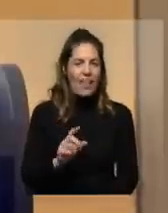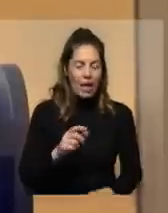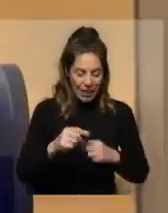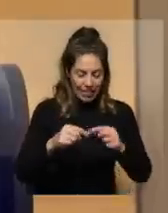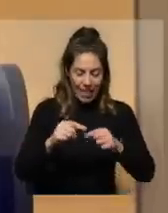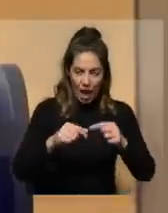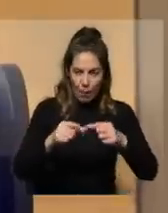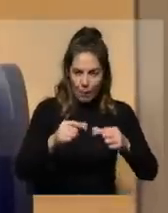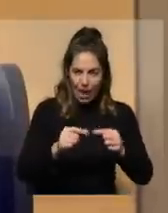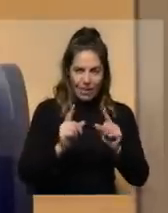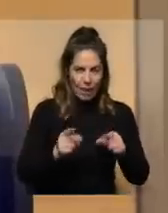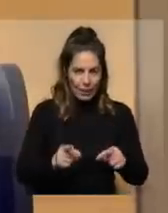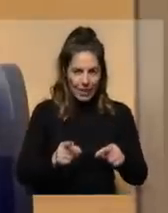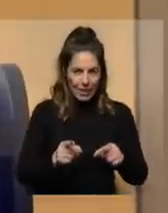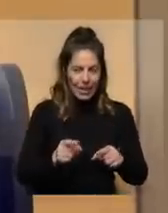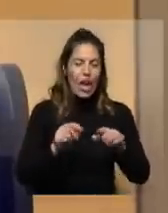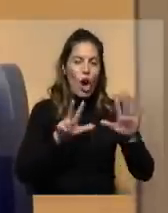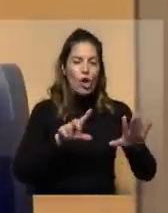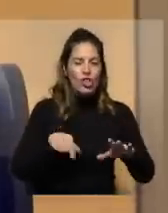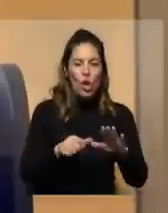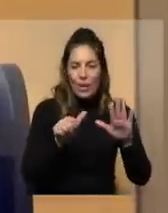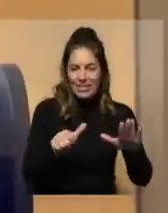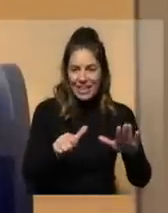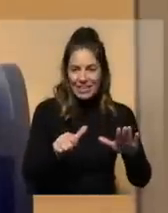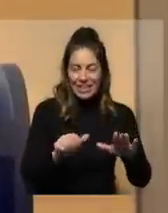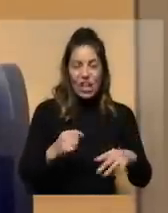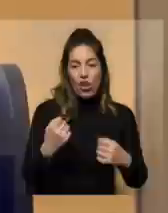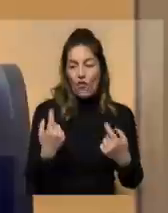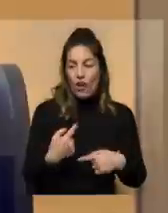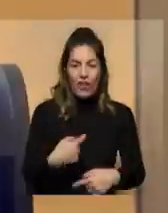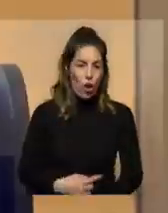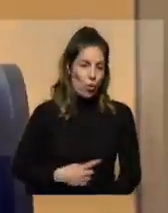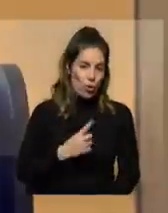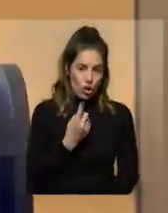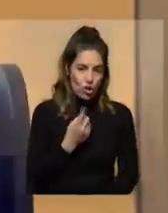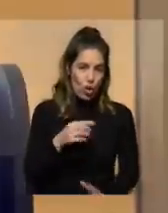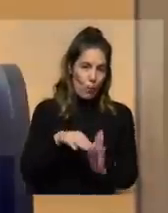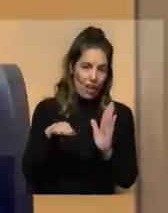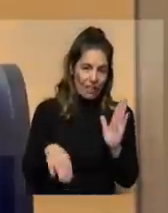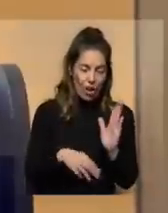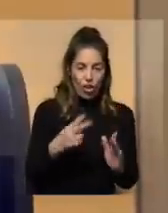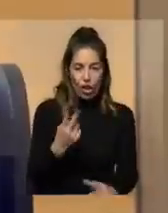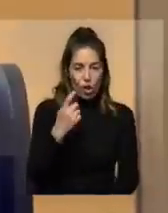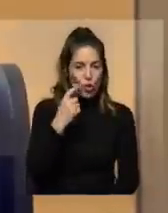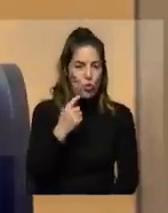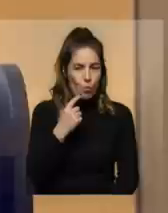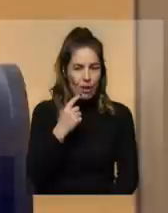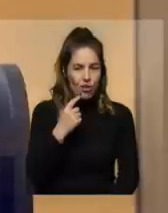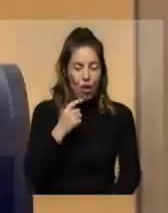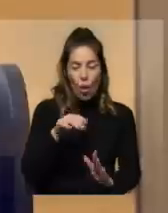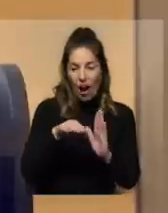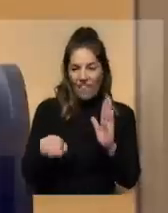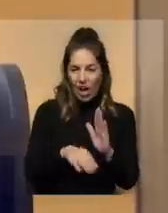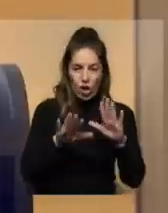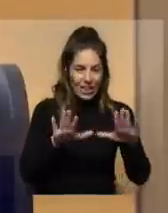Entonces ese ocho con seis que nos vuelve tan orgullosos como país estamos por abajo de las dos cifras o del diez Eh bueno no